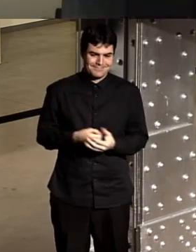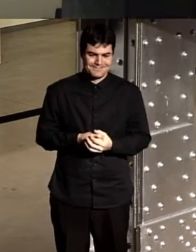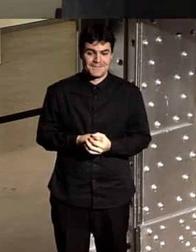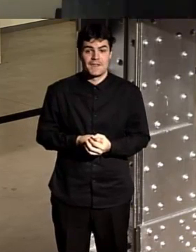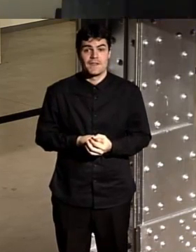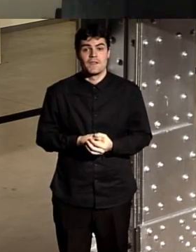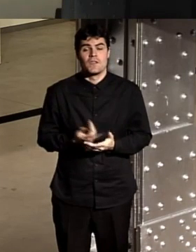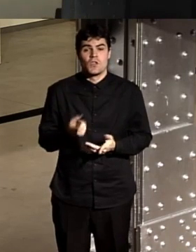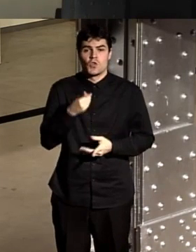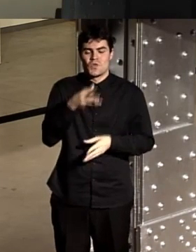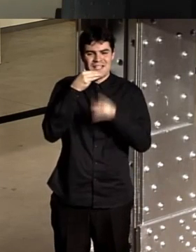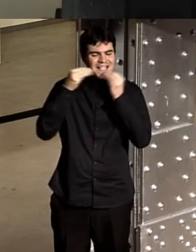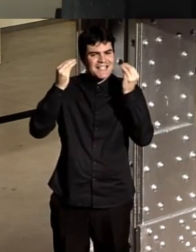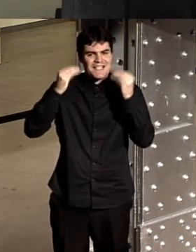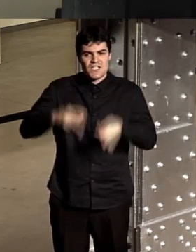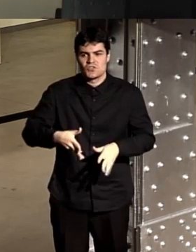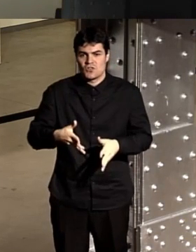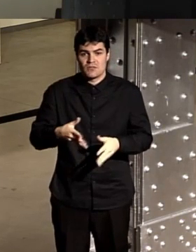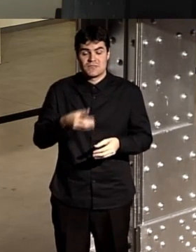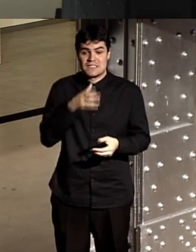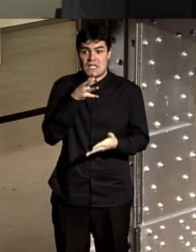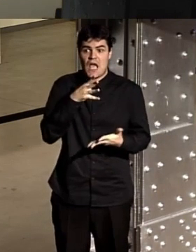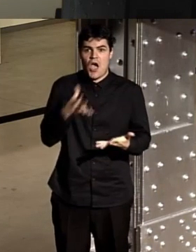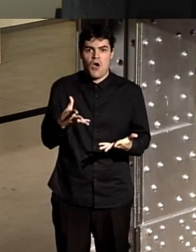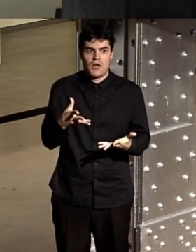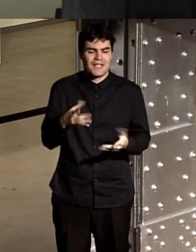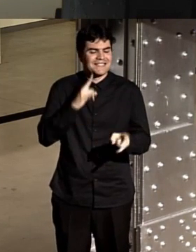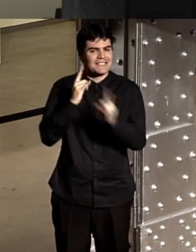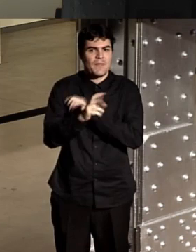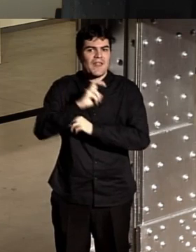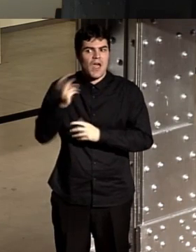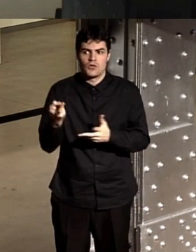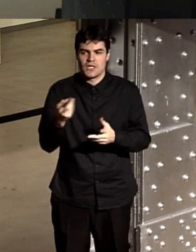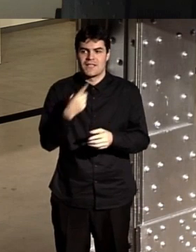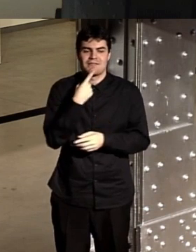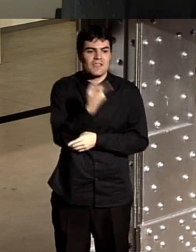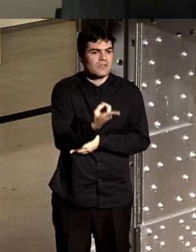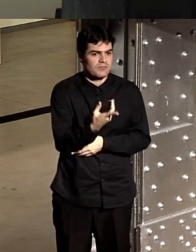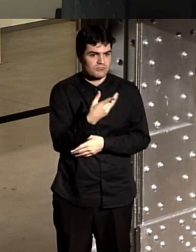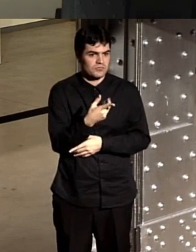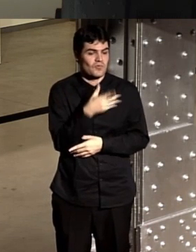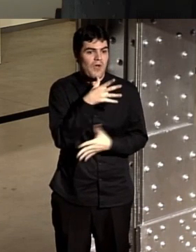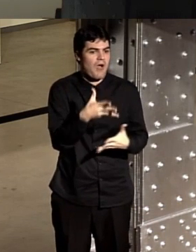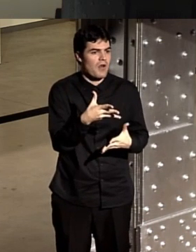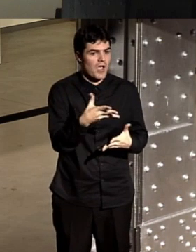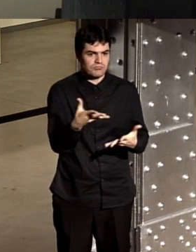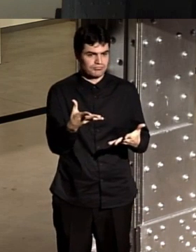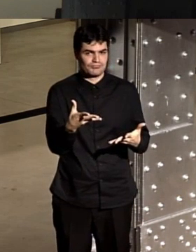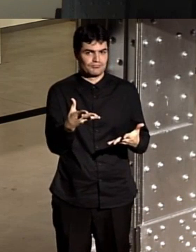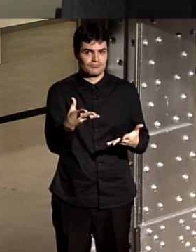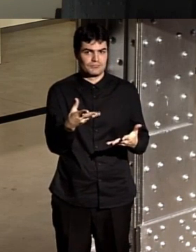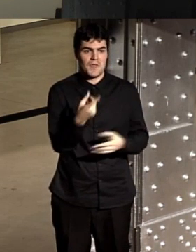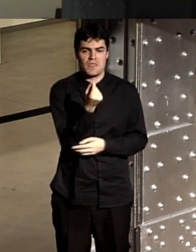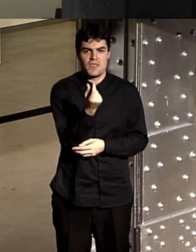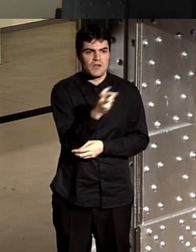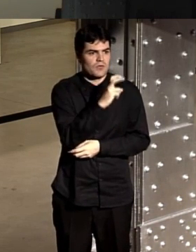¿Cuál es la historia que te gustaría hacer? O sea, si ahora tuvieras otra beca, otra llamada de estas que te dicen, Lisle, tienes tanto dinero para hacer